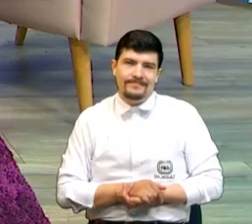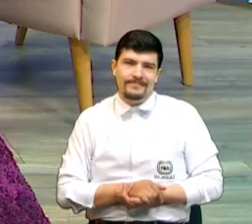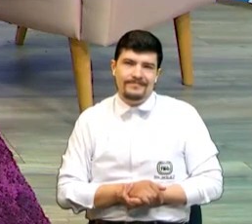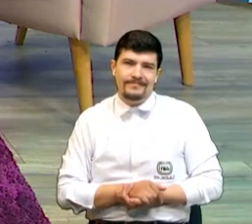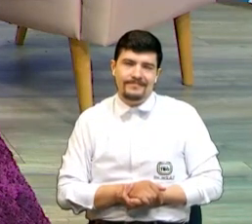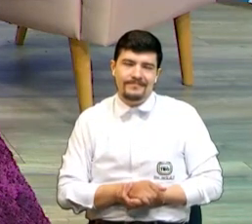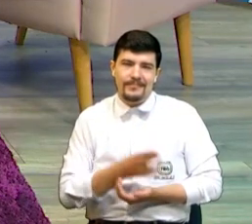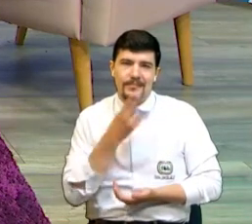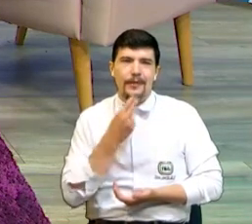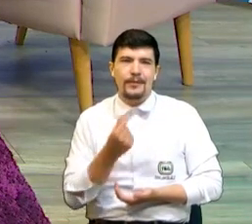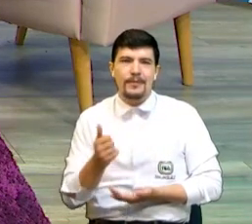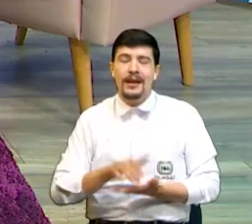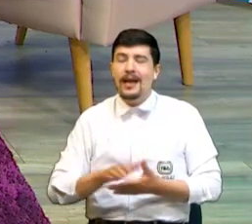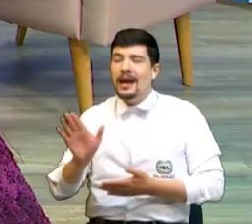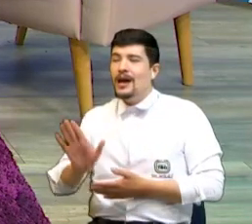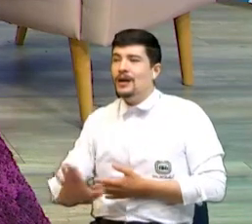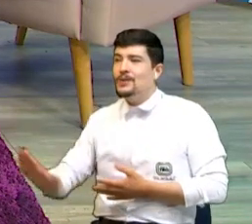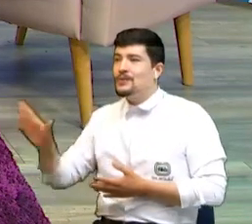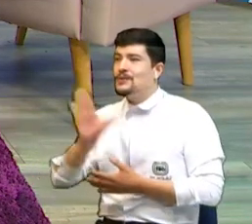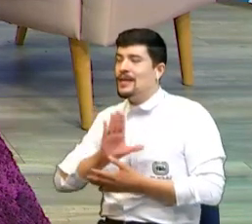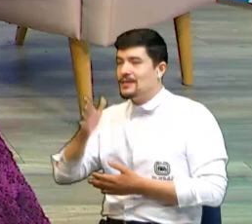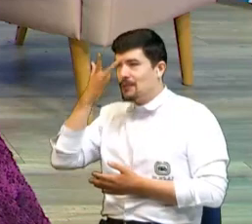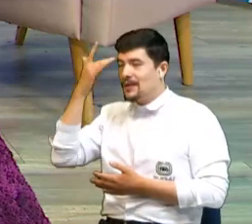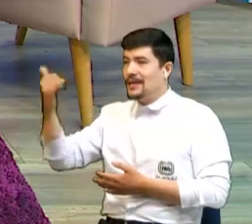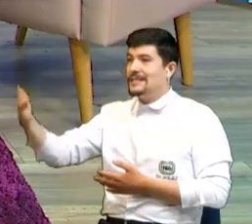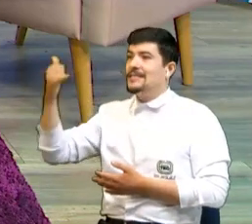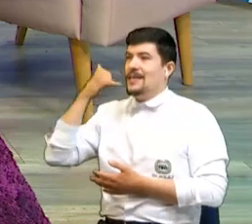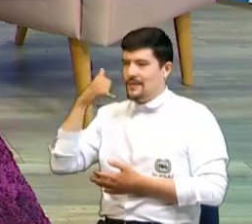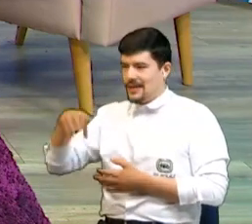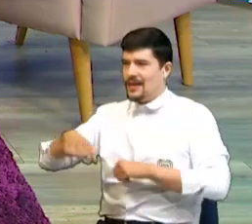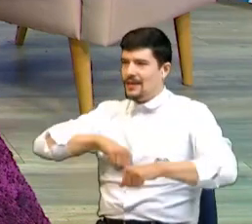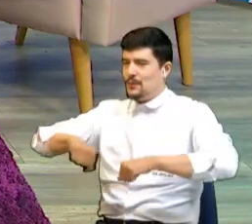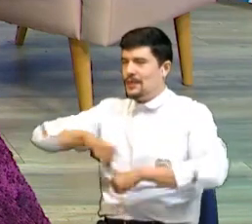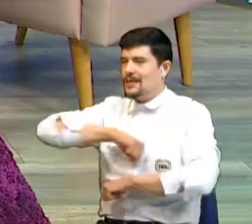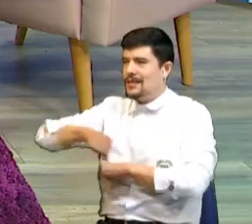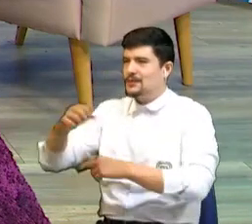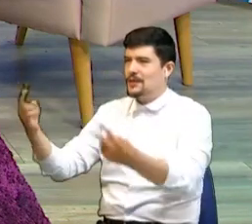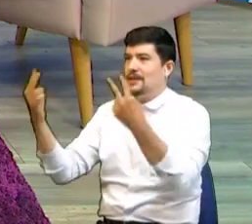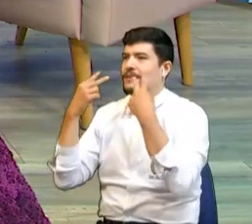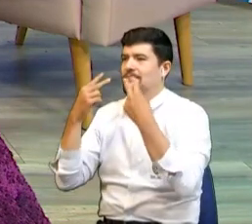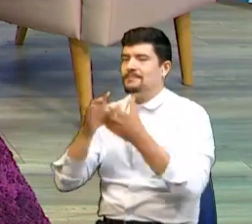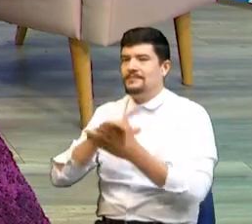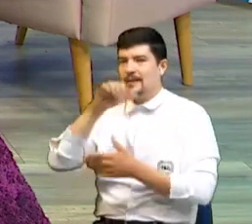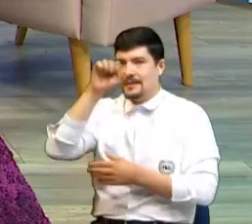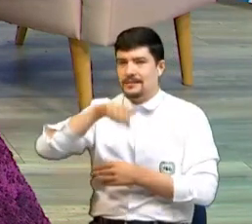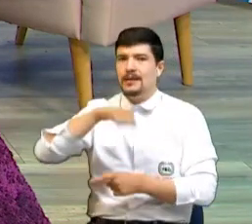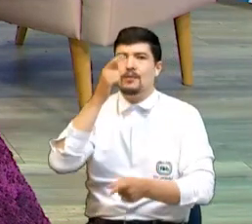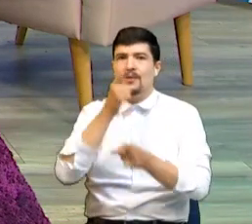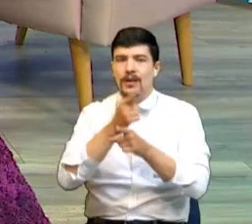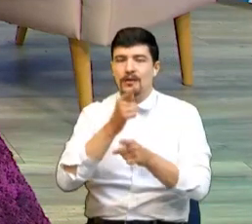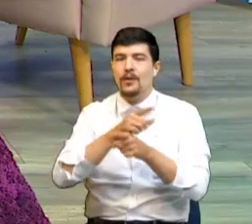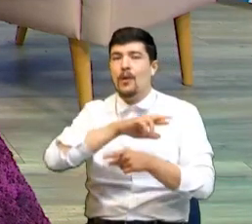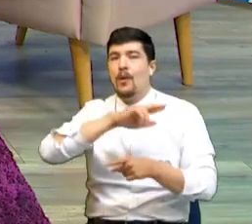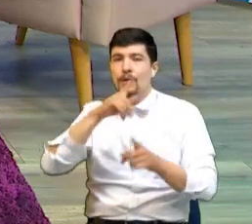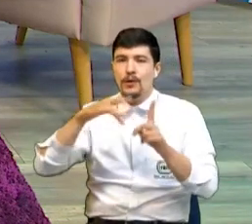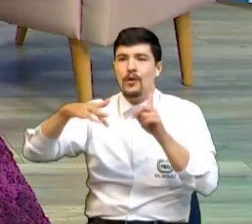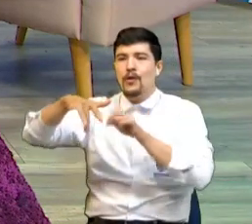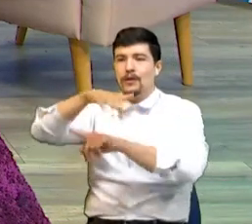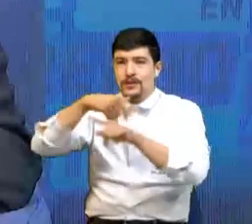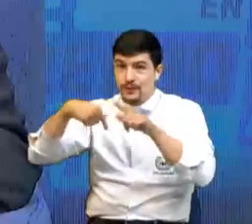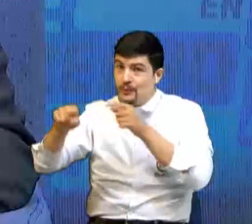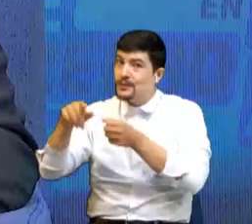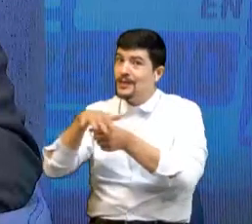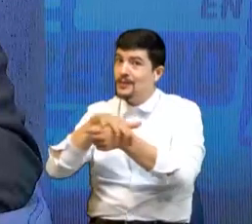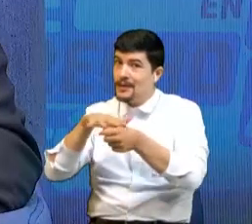espacio. Muy amable. A usted por su sintonía. Y bueno, esta es la otra cara de estas situaciones,